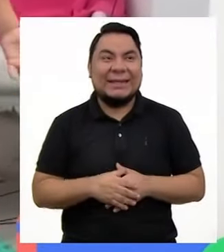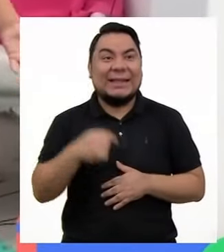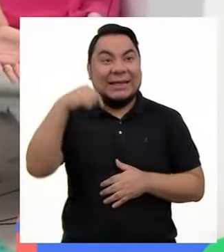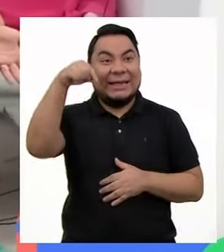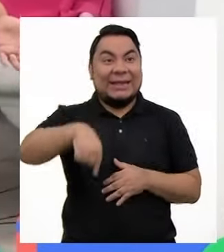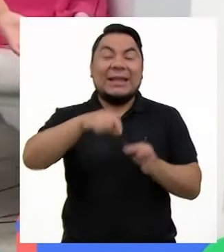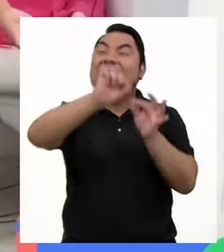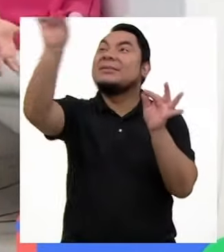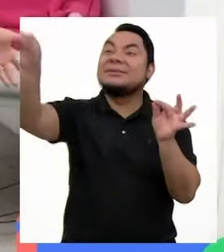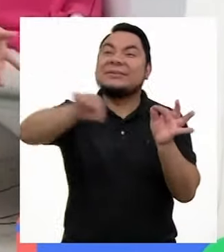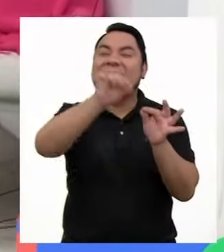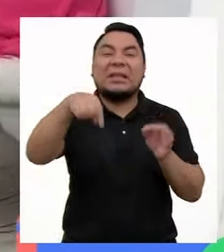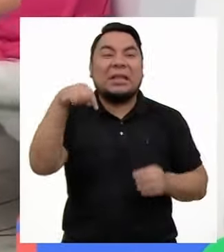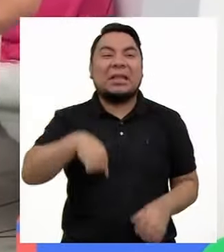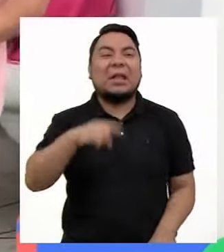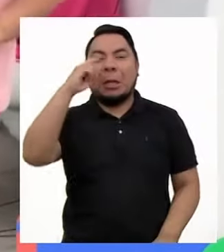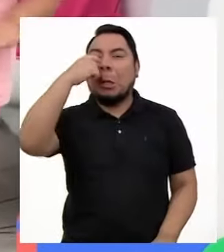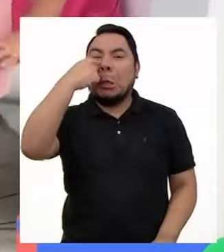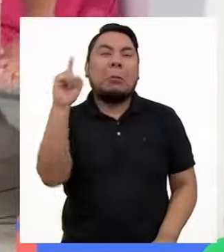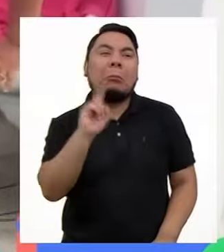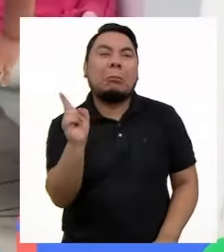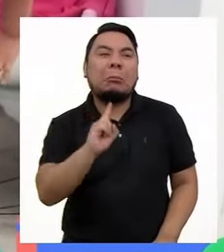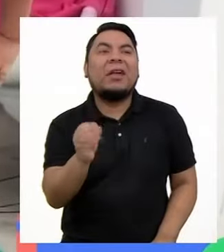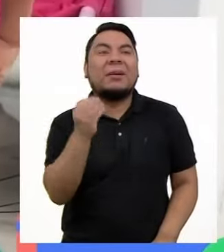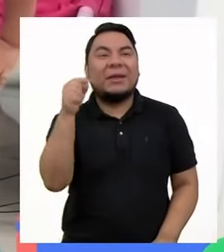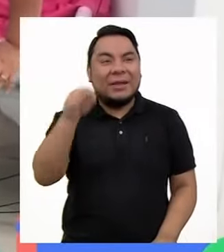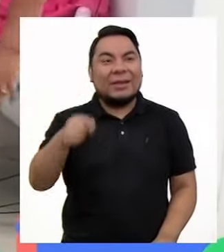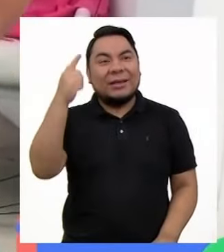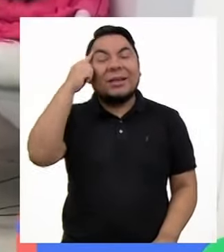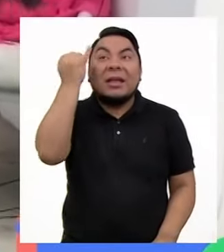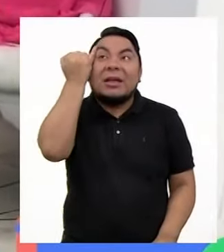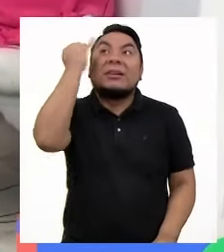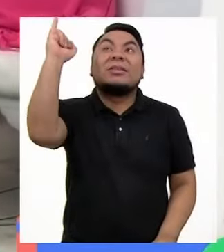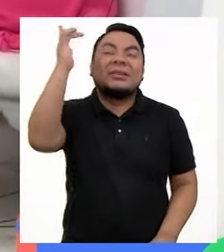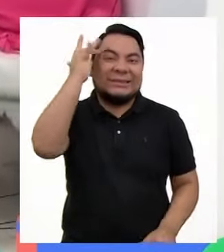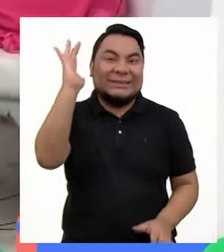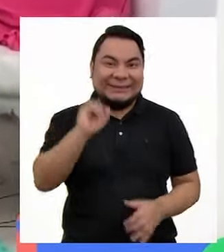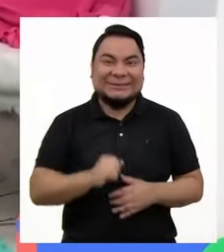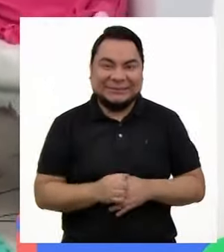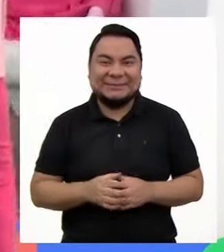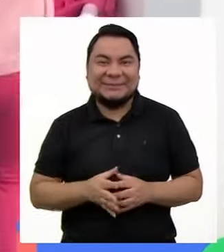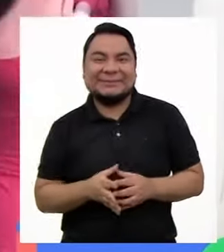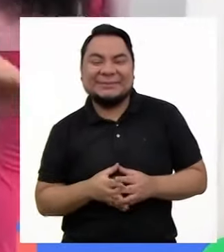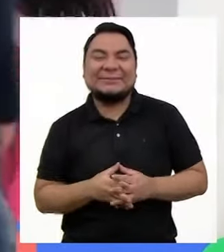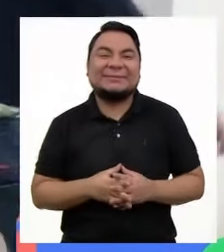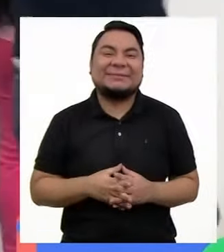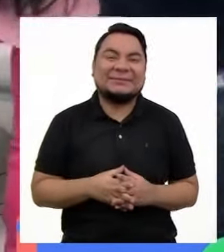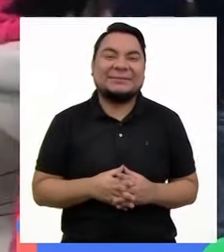ya no nos aburrimos porque estamos en la imaginación.